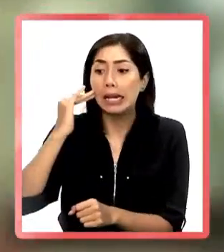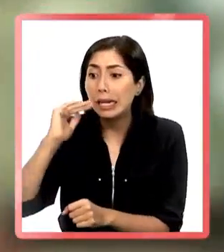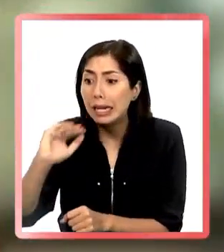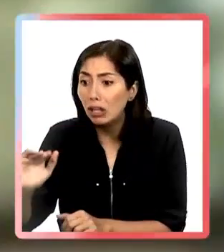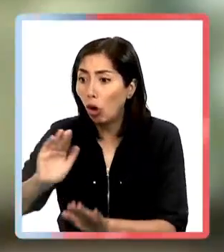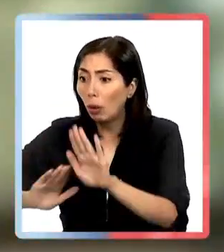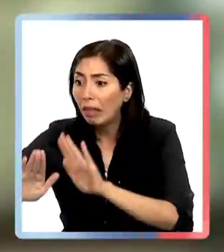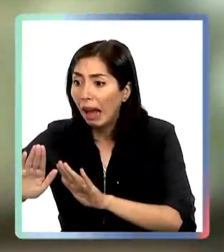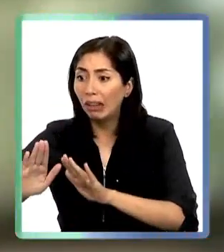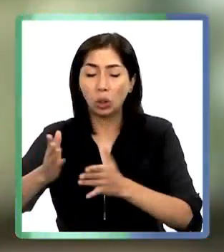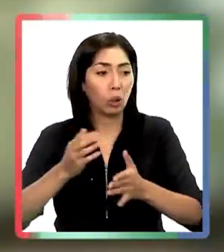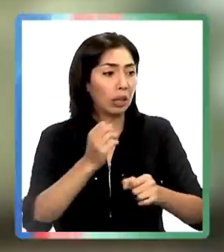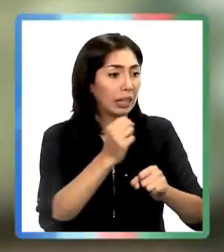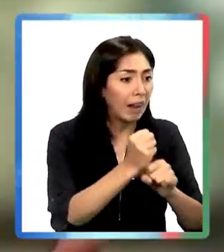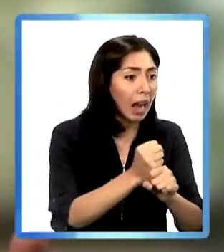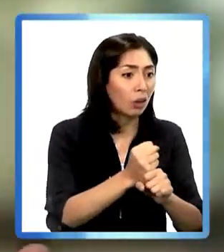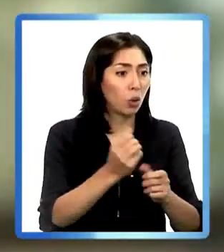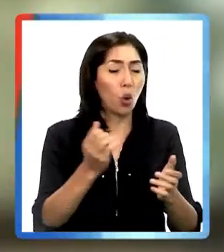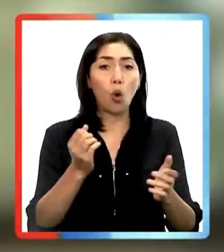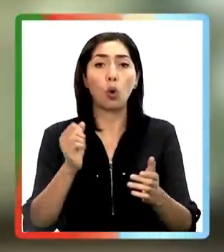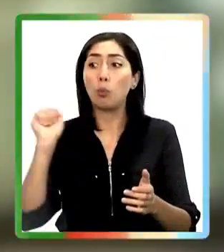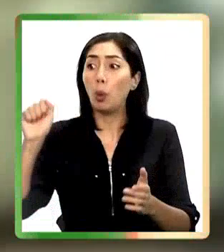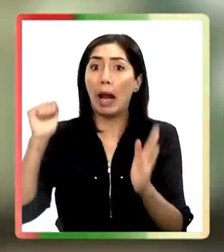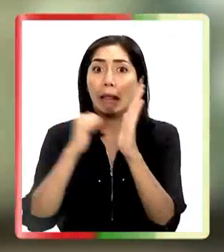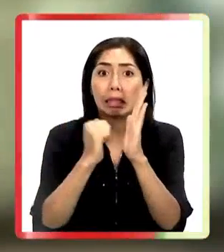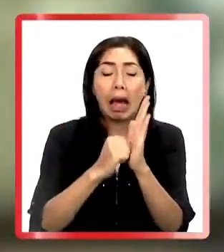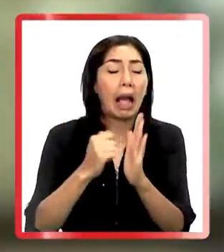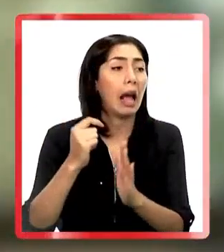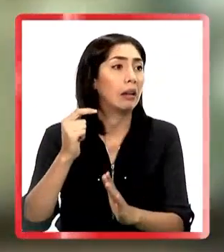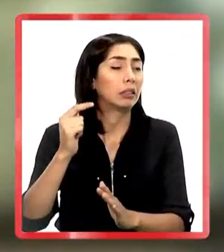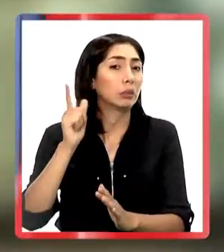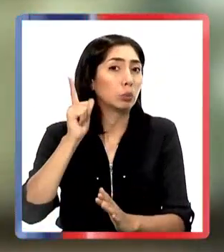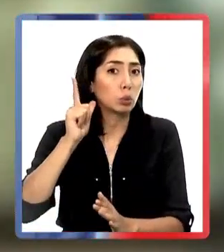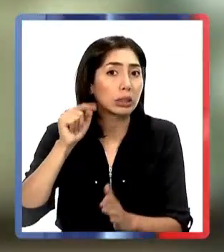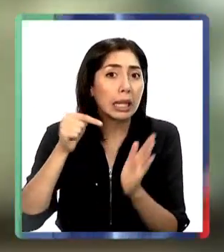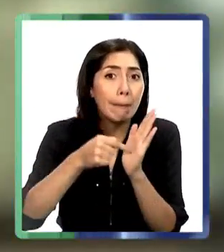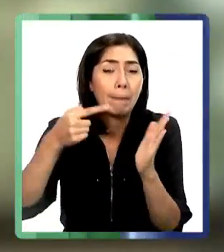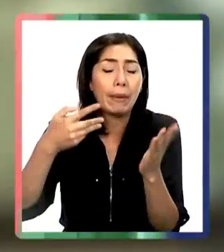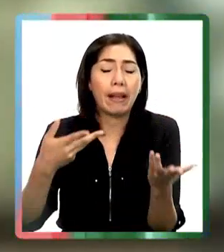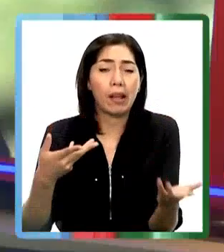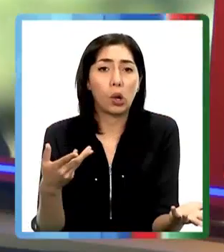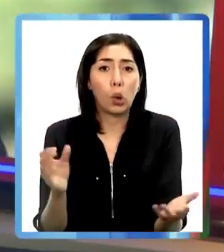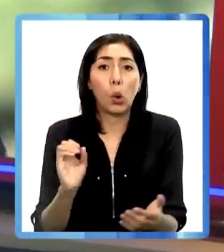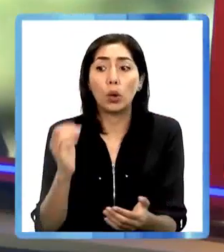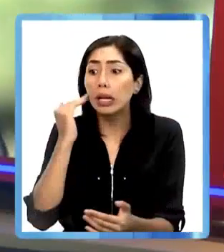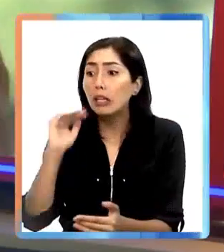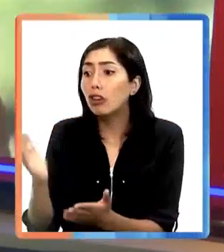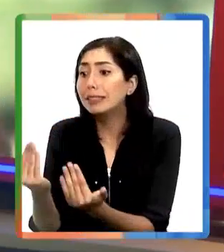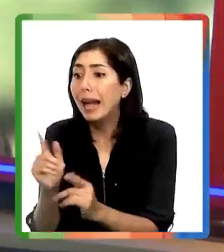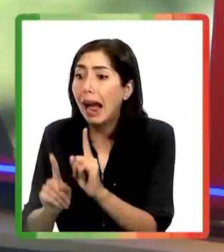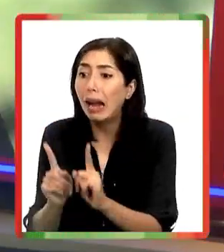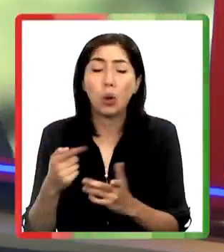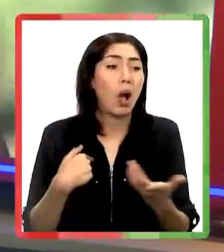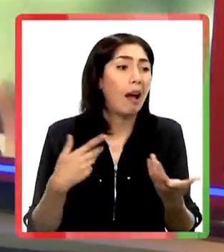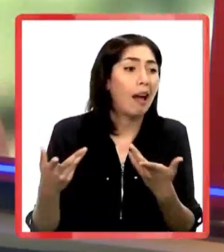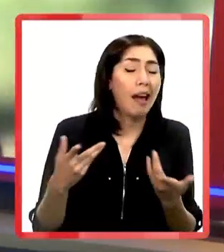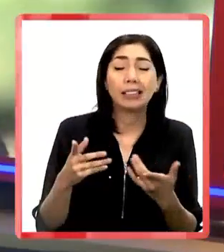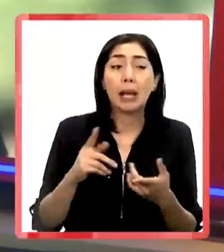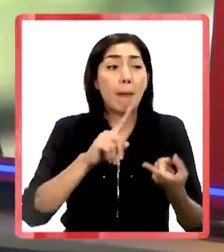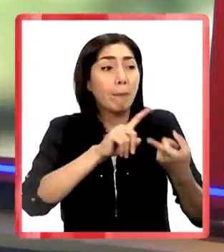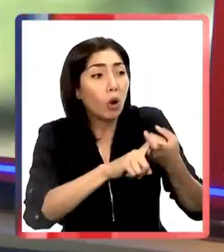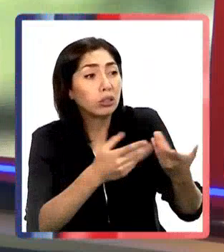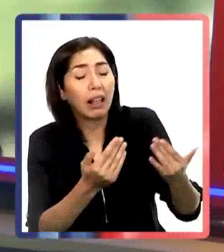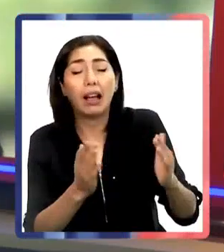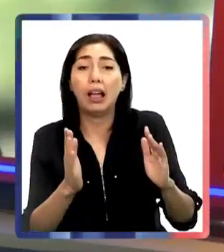estar pendiente igual, si algo pasa, si tocan a la puerta, si suena el timbre, ¿no? O que los niños necesitan algo, o la señora,